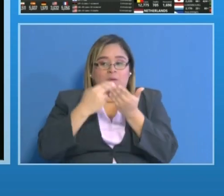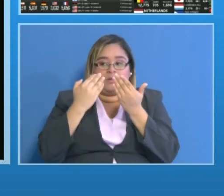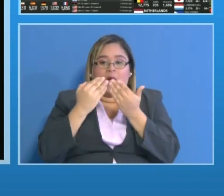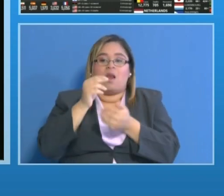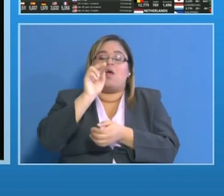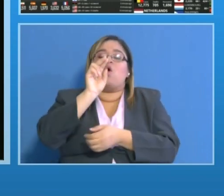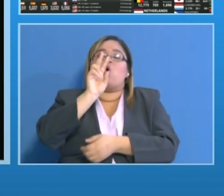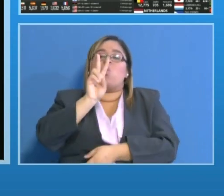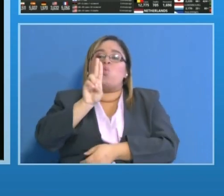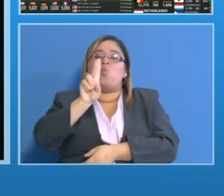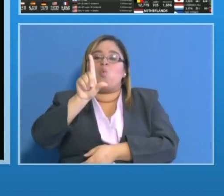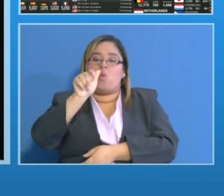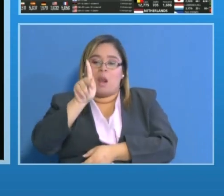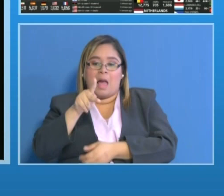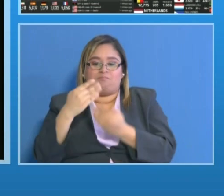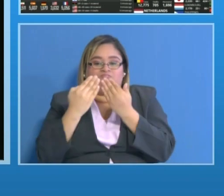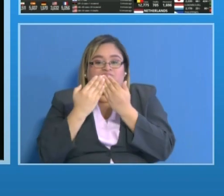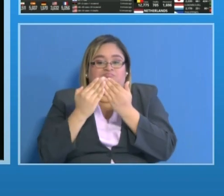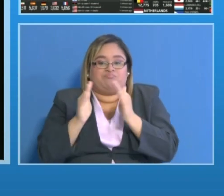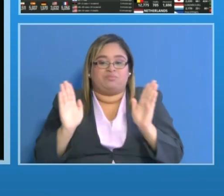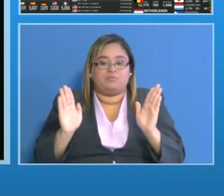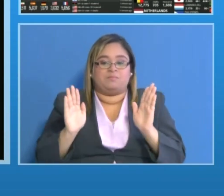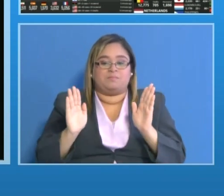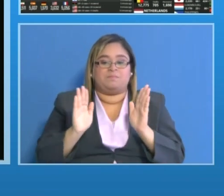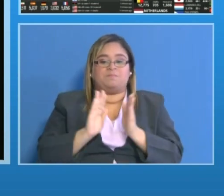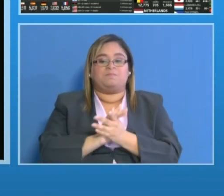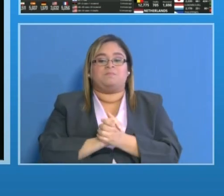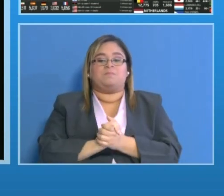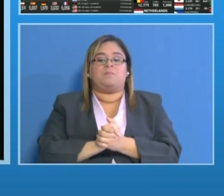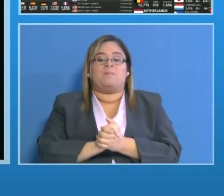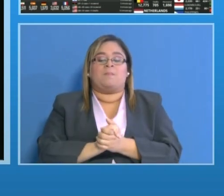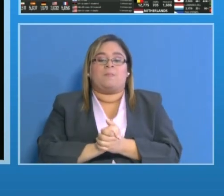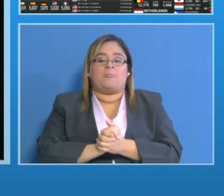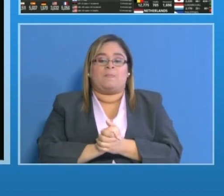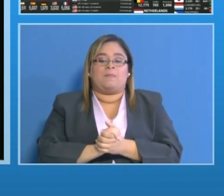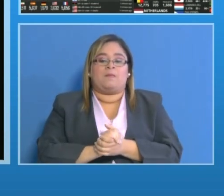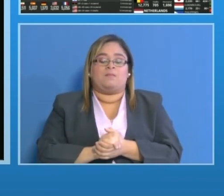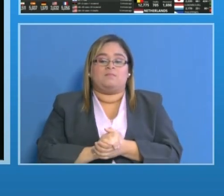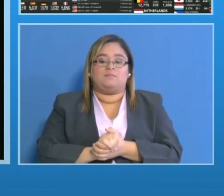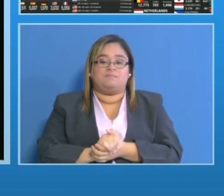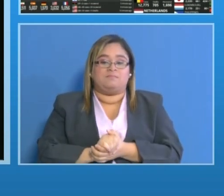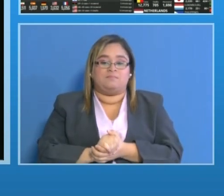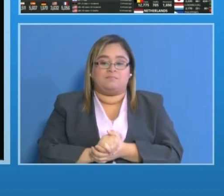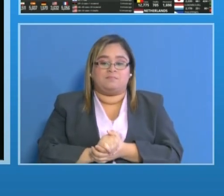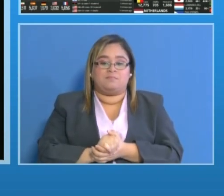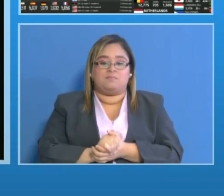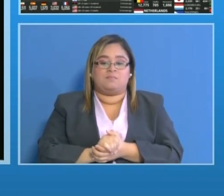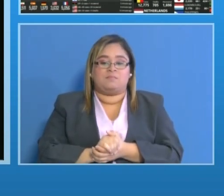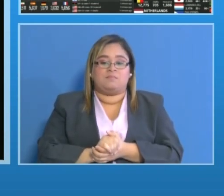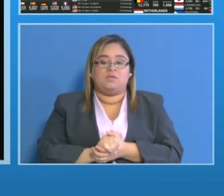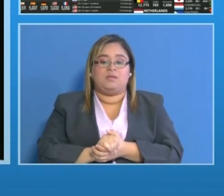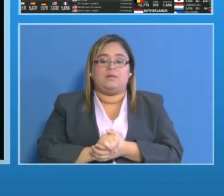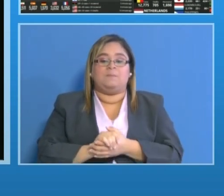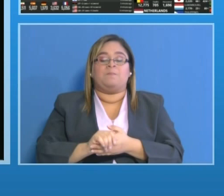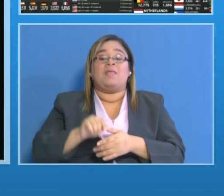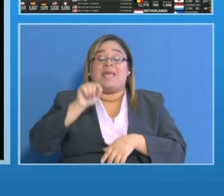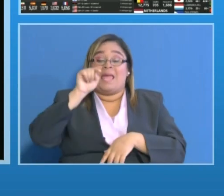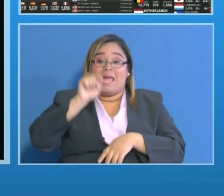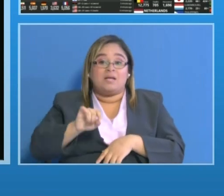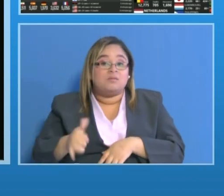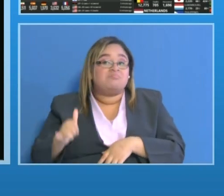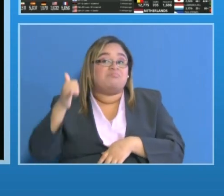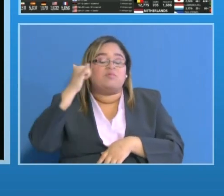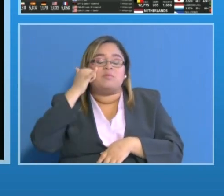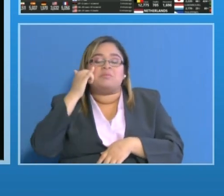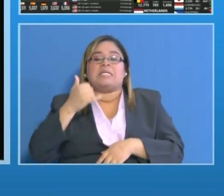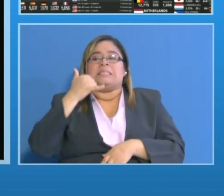Nueva Vedado, con una línea telefónica para solicitar recetas a las personas de tercera edad. Esa línea no da abasto.